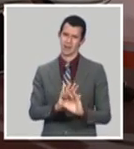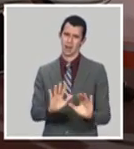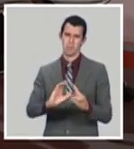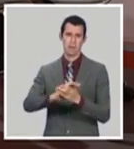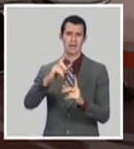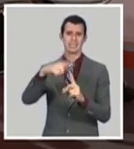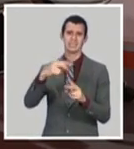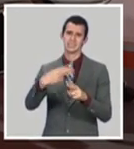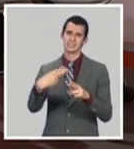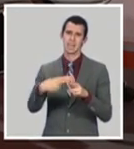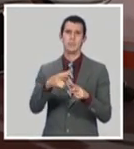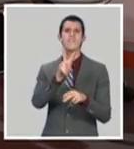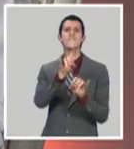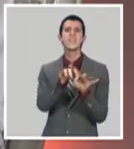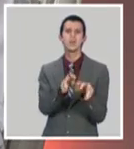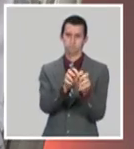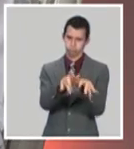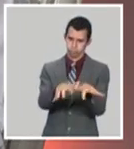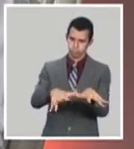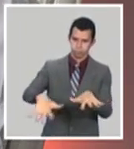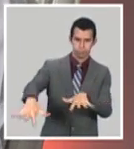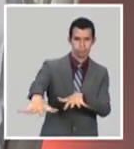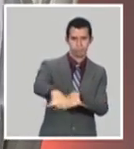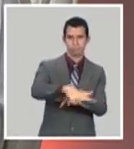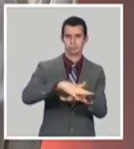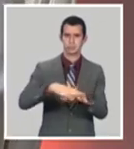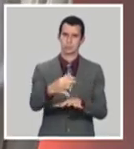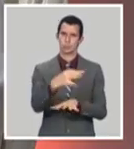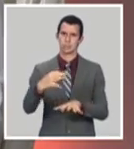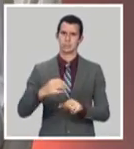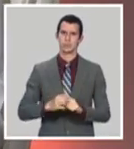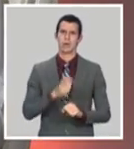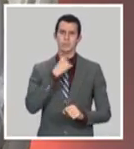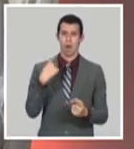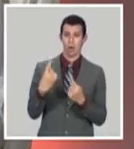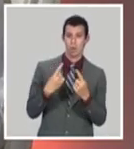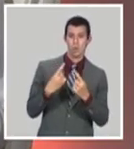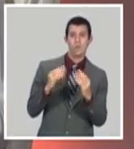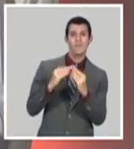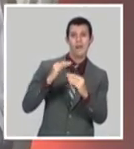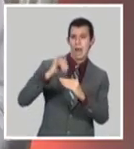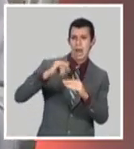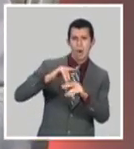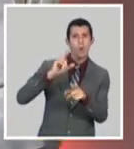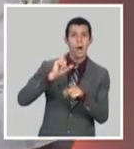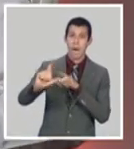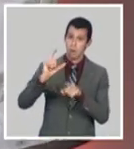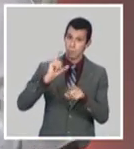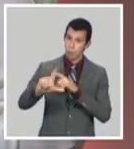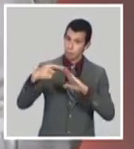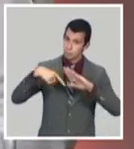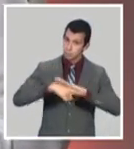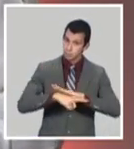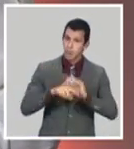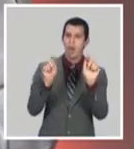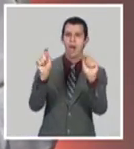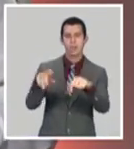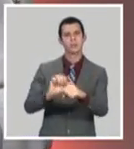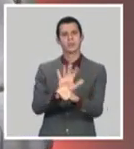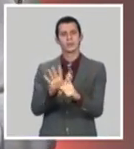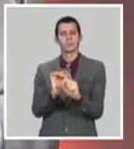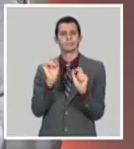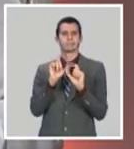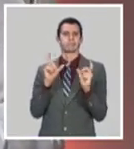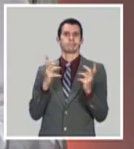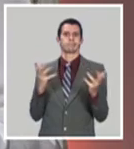partir de algunos eventos que han tenido, que ha llevado hasta las comunidades y hoy tienen una importante transmisión en la provincia.